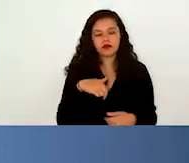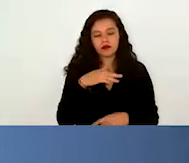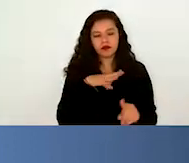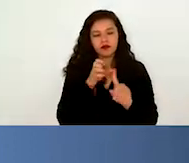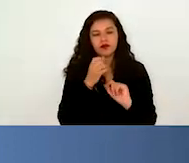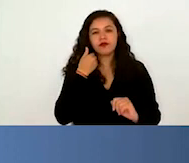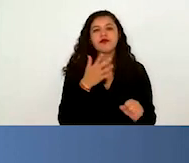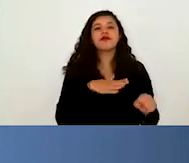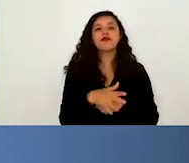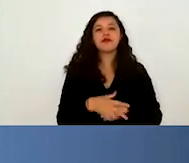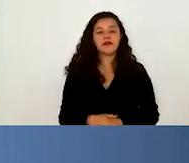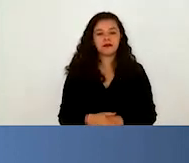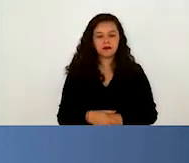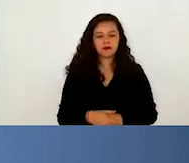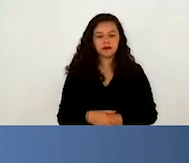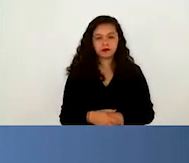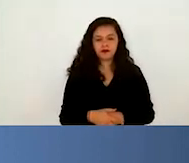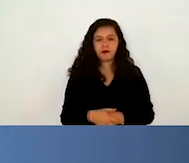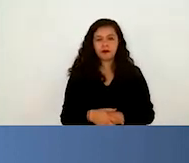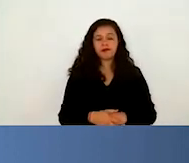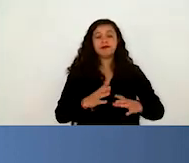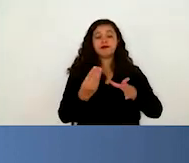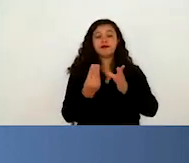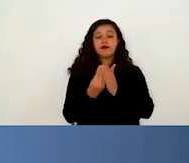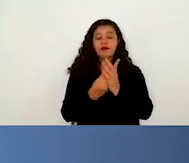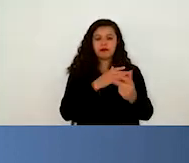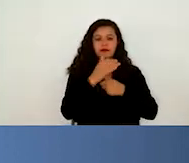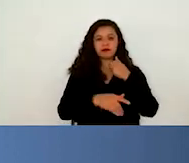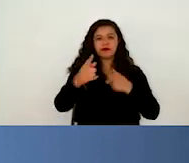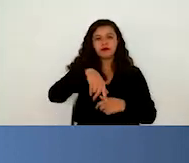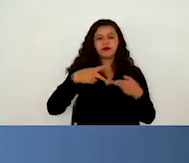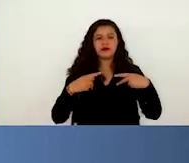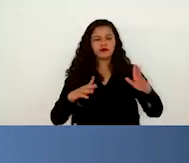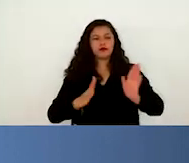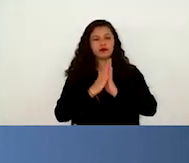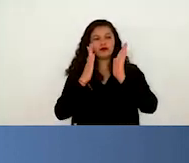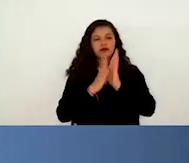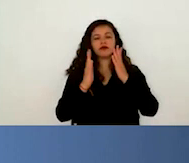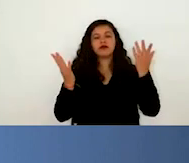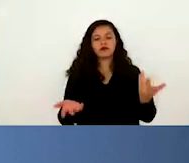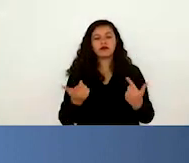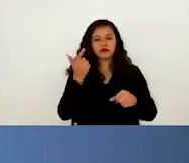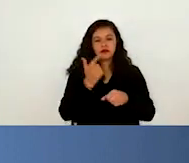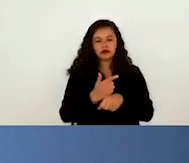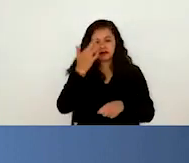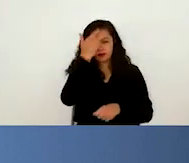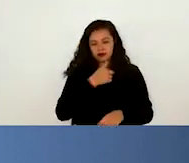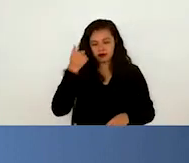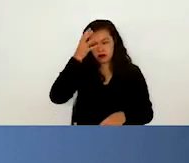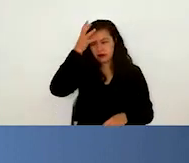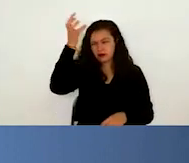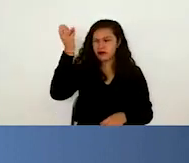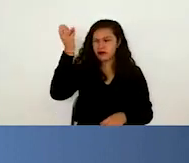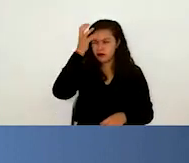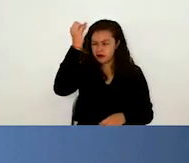nosotros que al finalizar el curso ustedes participantes identifiquen y analicen los conceptos y